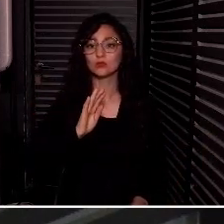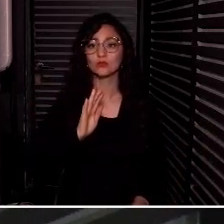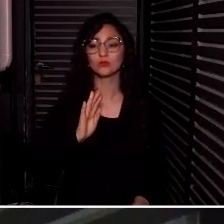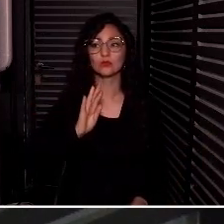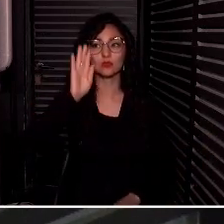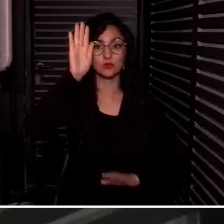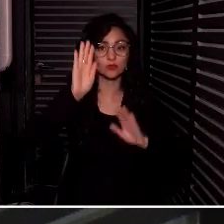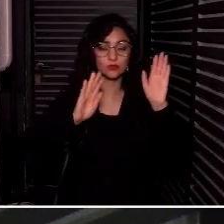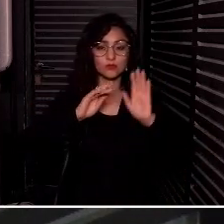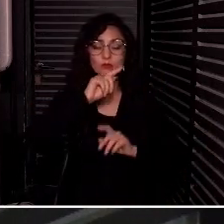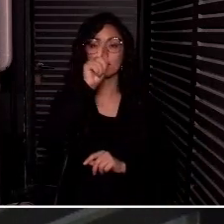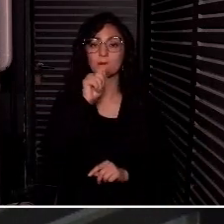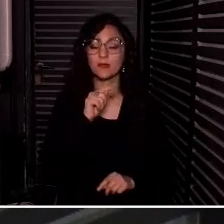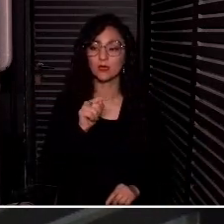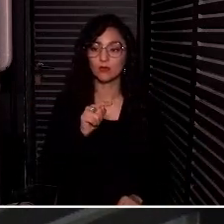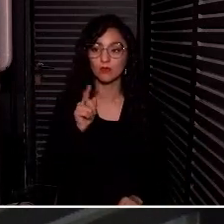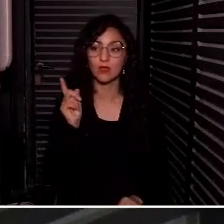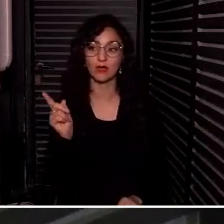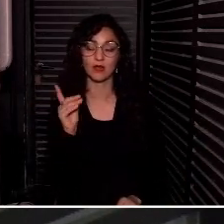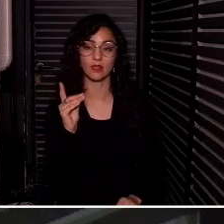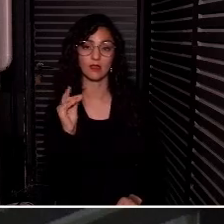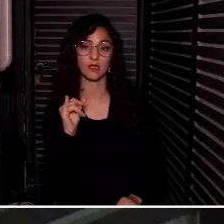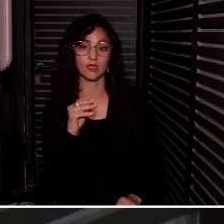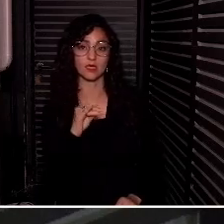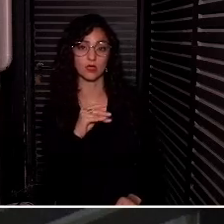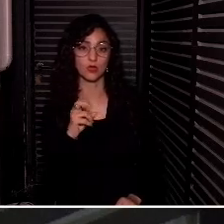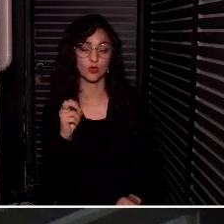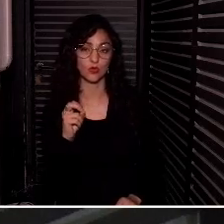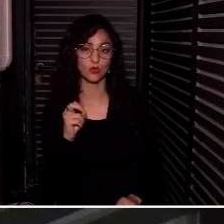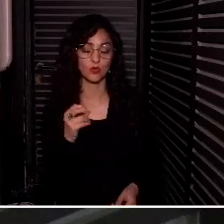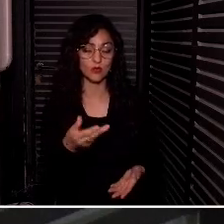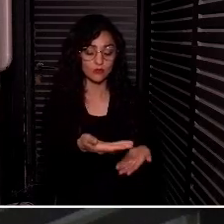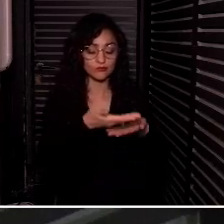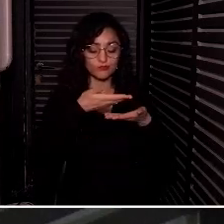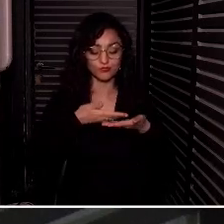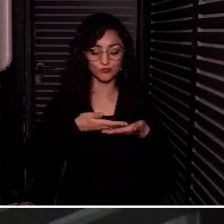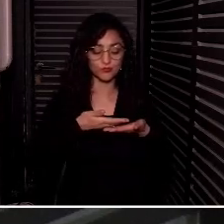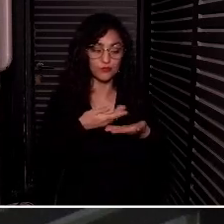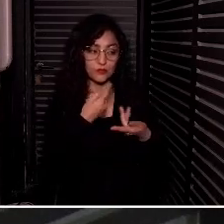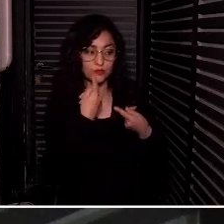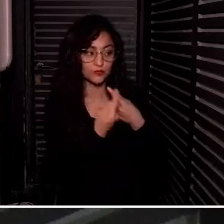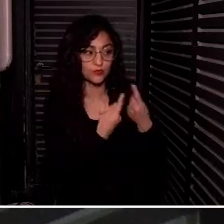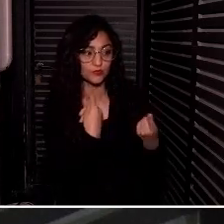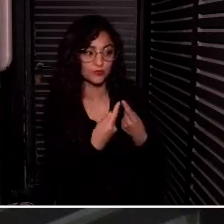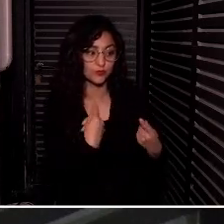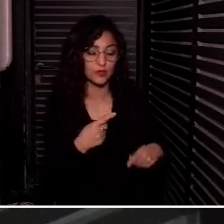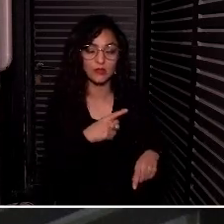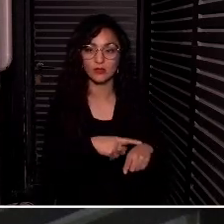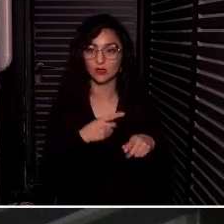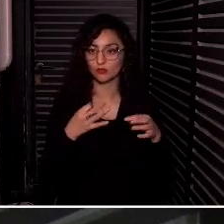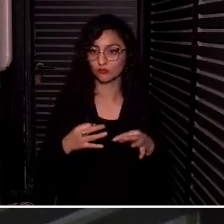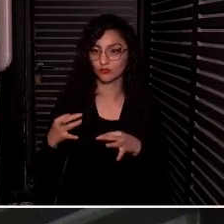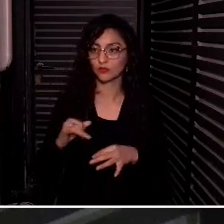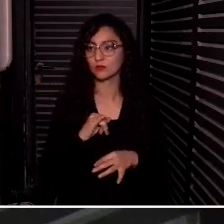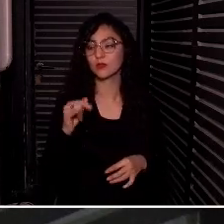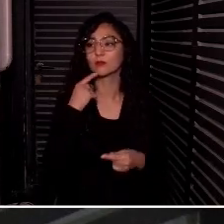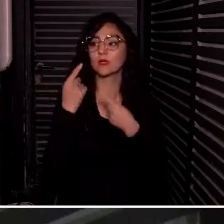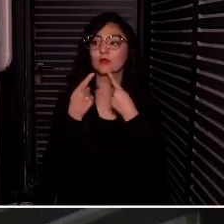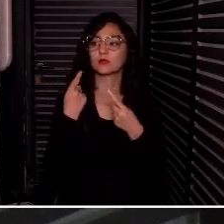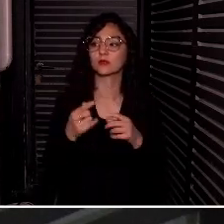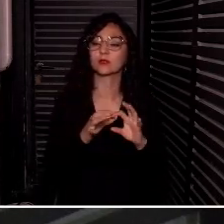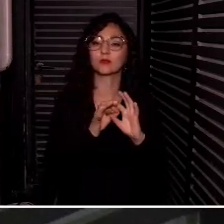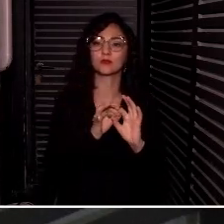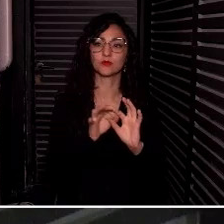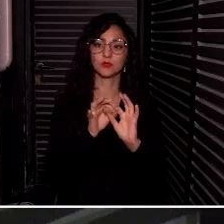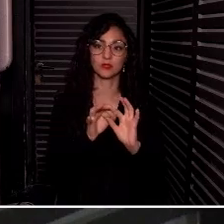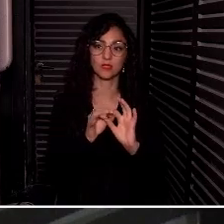eh aquí Dino se encargará de entregarnos la mesa para poder a tiempo para que puedan hacer sus consultas Muchas